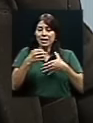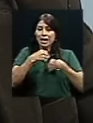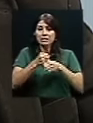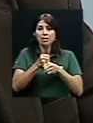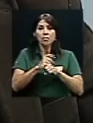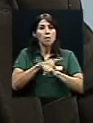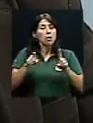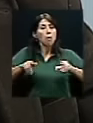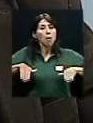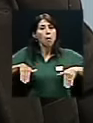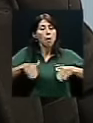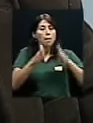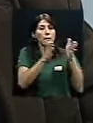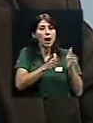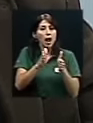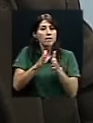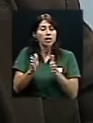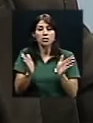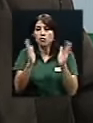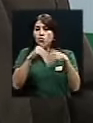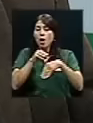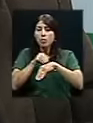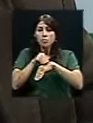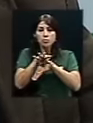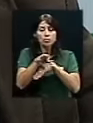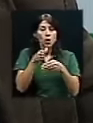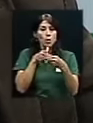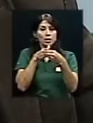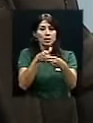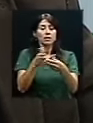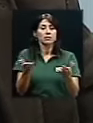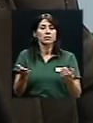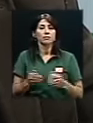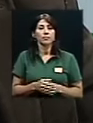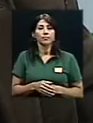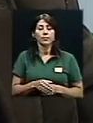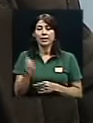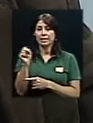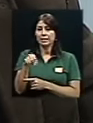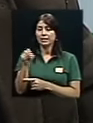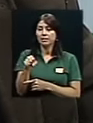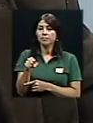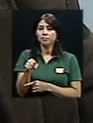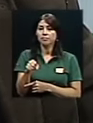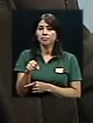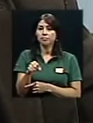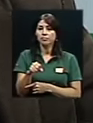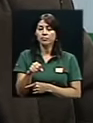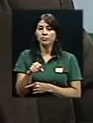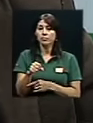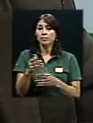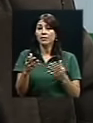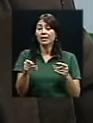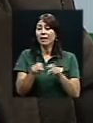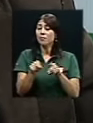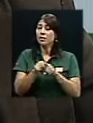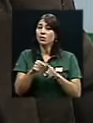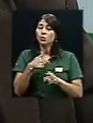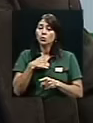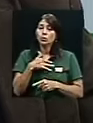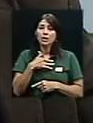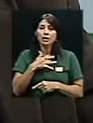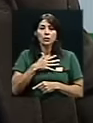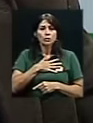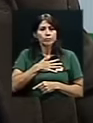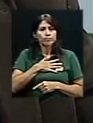o orientación más grande, ¿no? Sí, y eso es lo que un poco da lástima el hecho de que